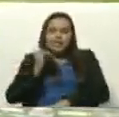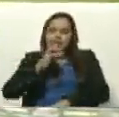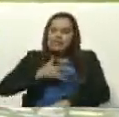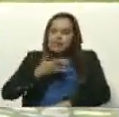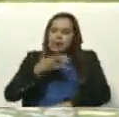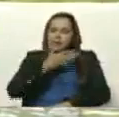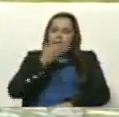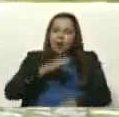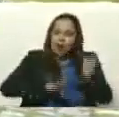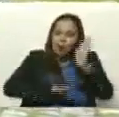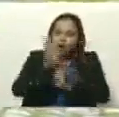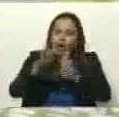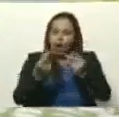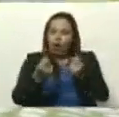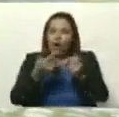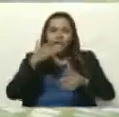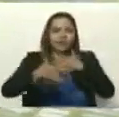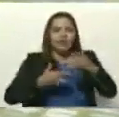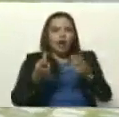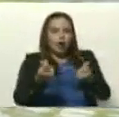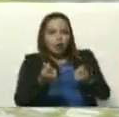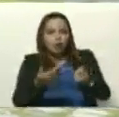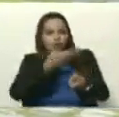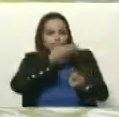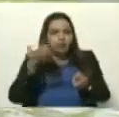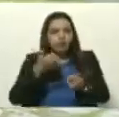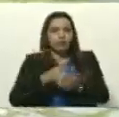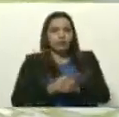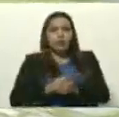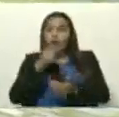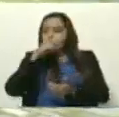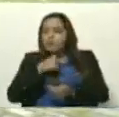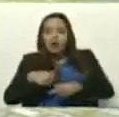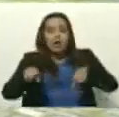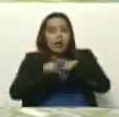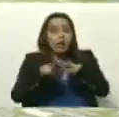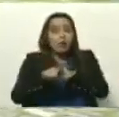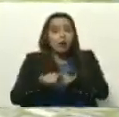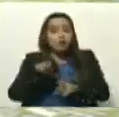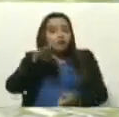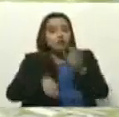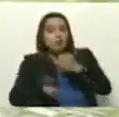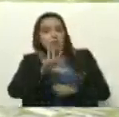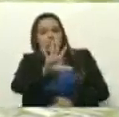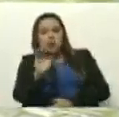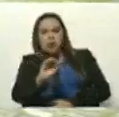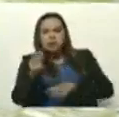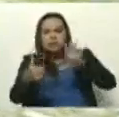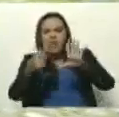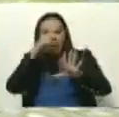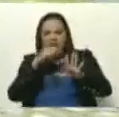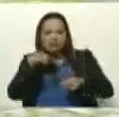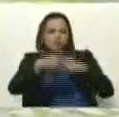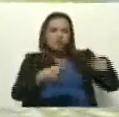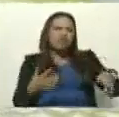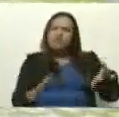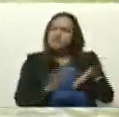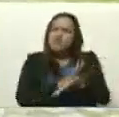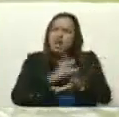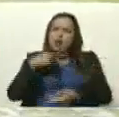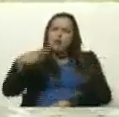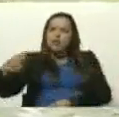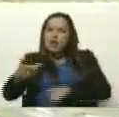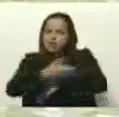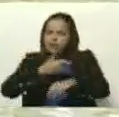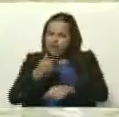crecimiento económico una actividad económica que no habíamos visto en los últimos cinco o seis años producto no solamente las políticas